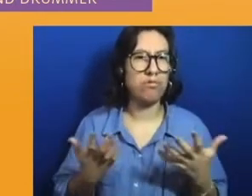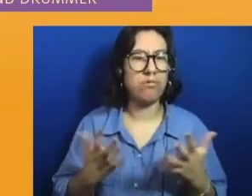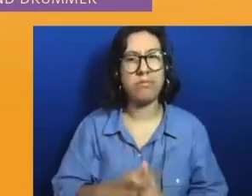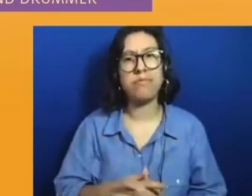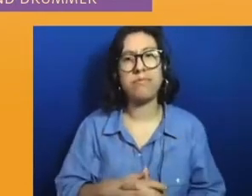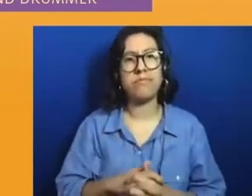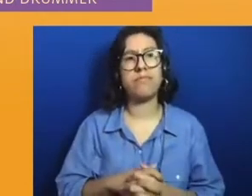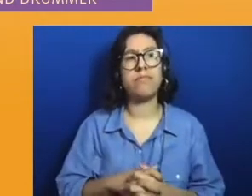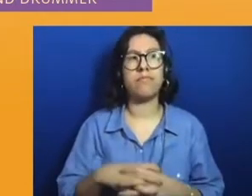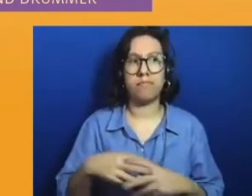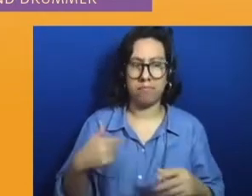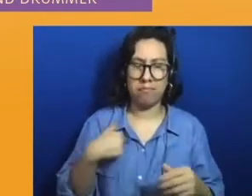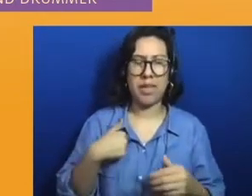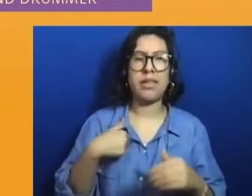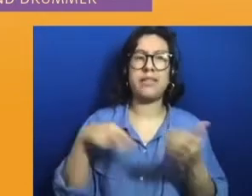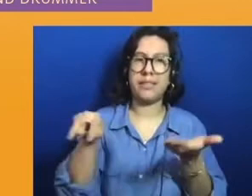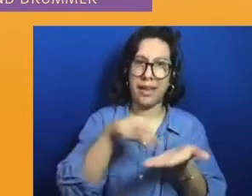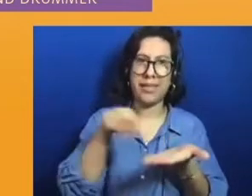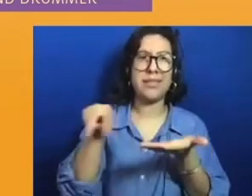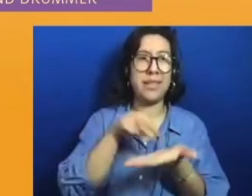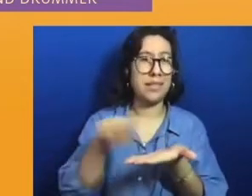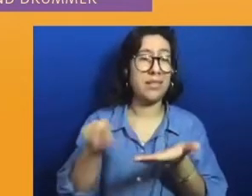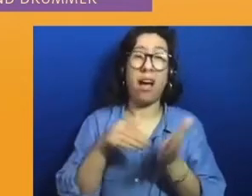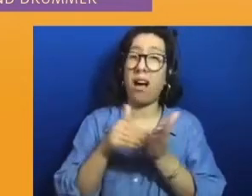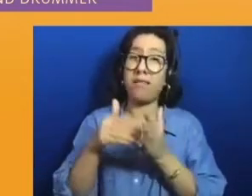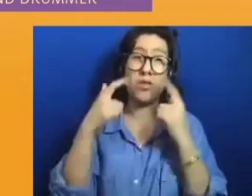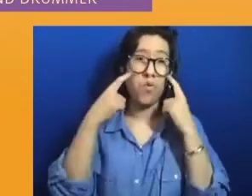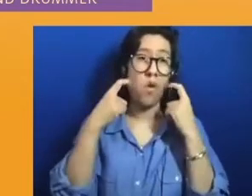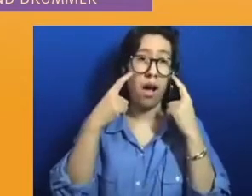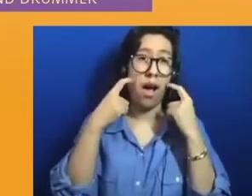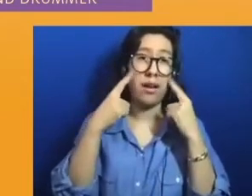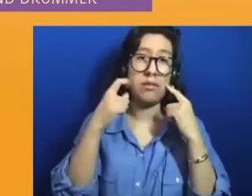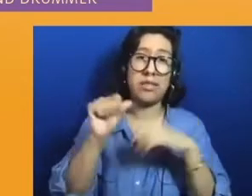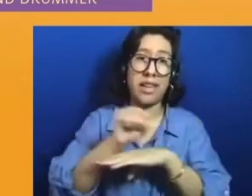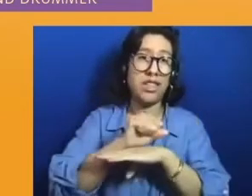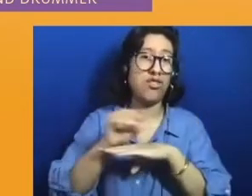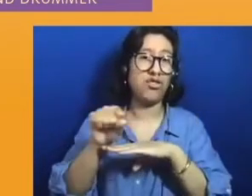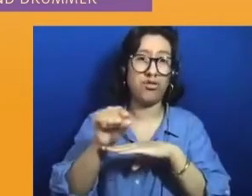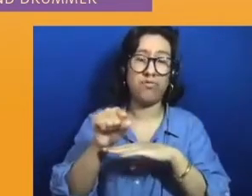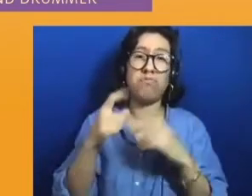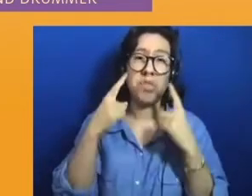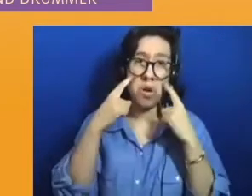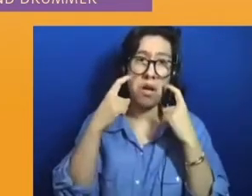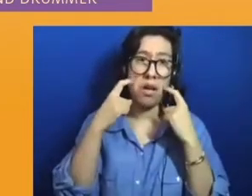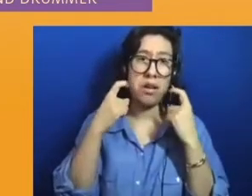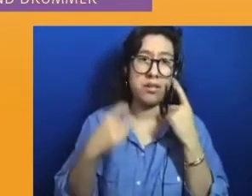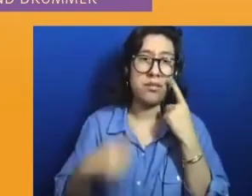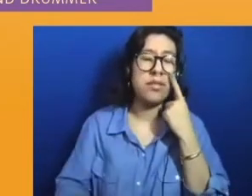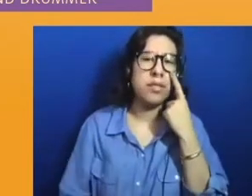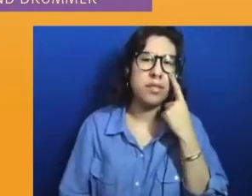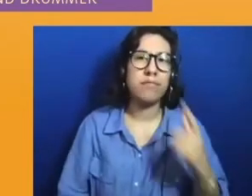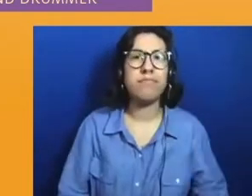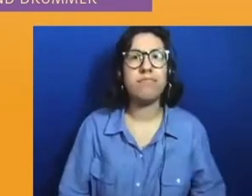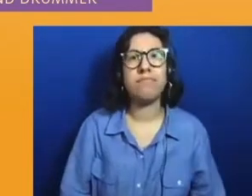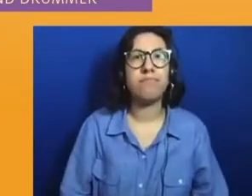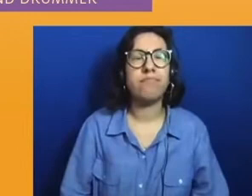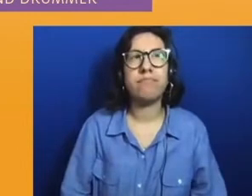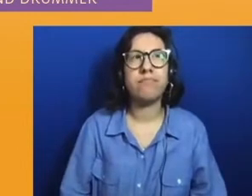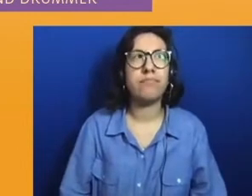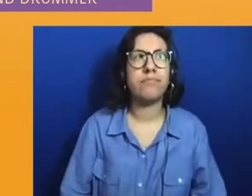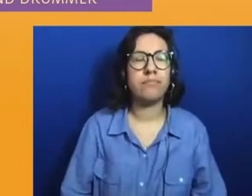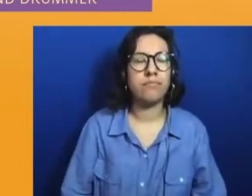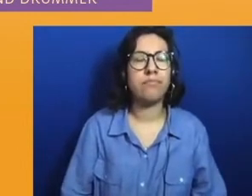Cuando yo he bailado, de vez en cuando yo lloro en el escenario. Y es interesante